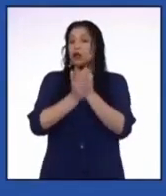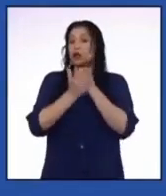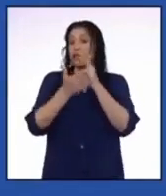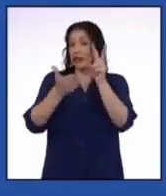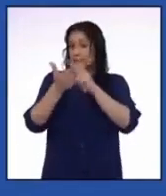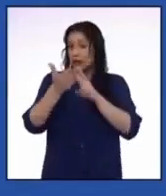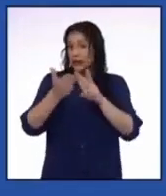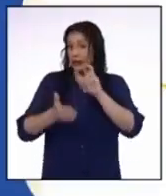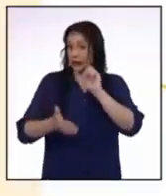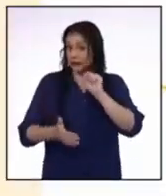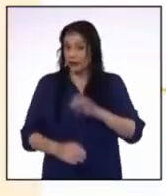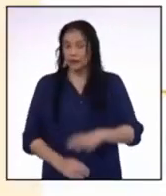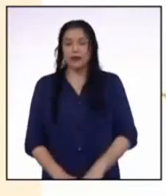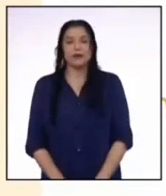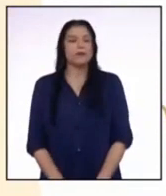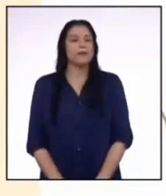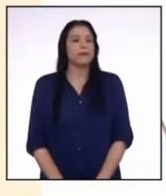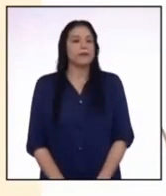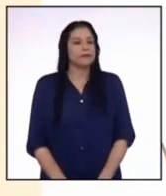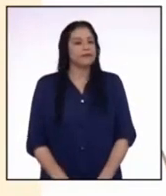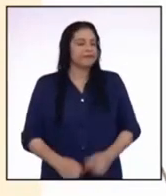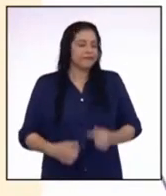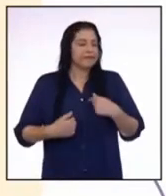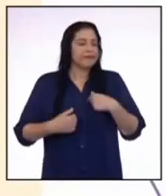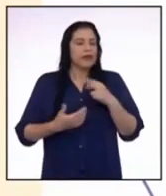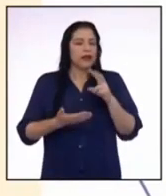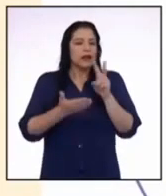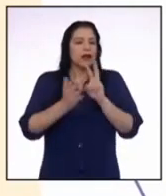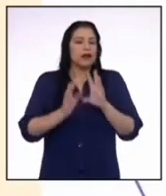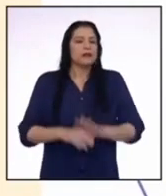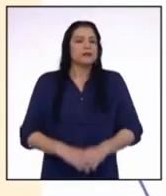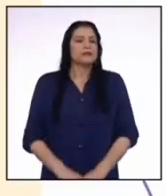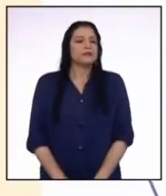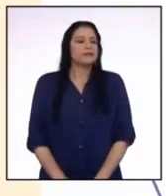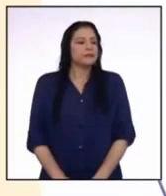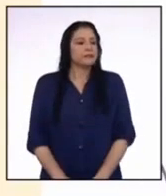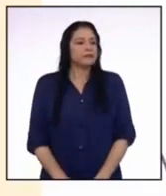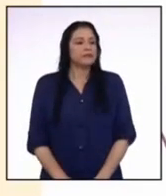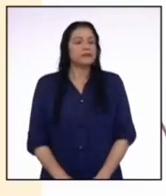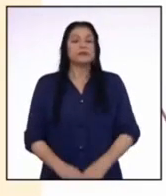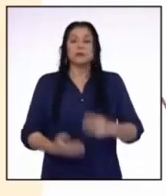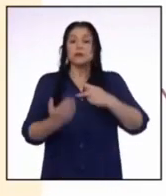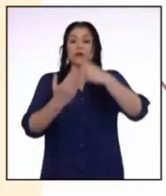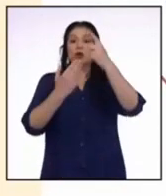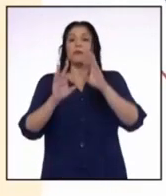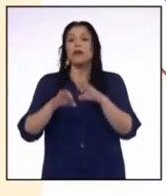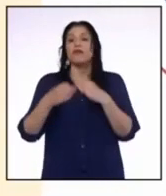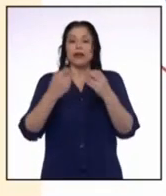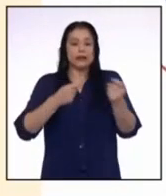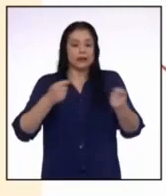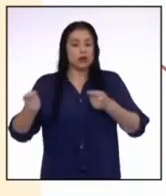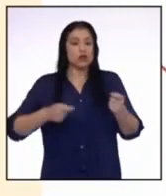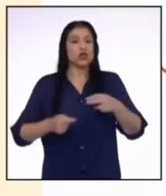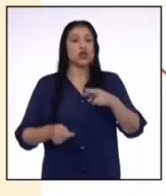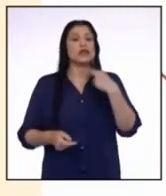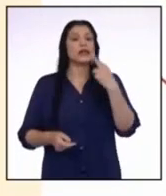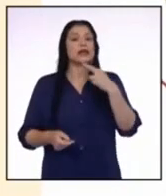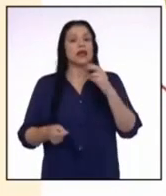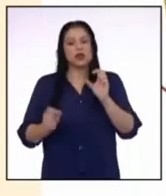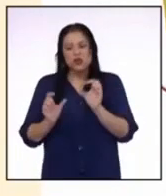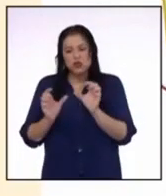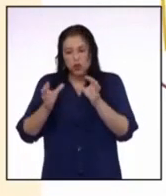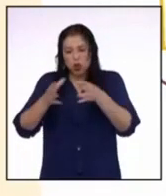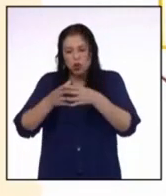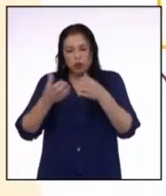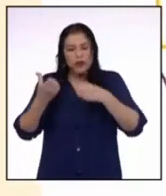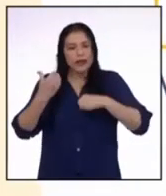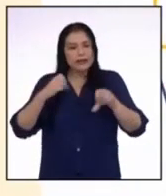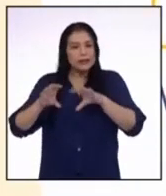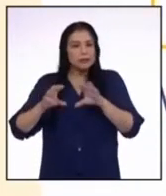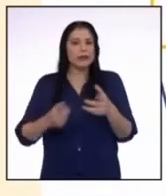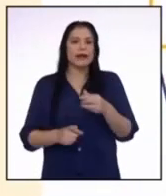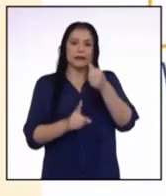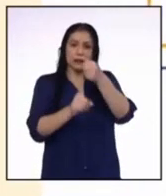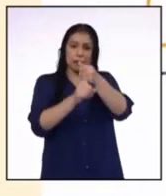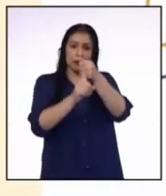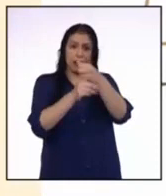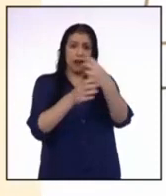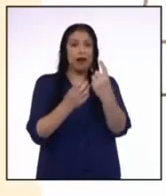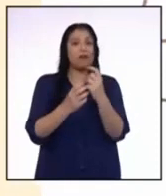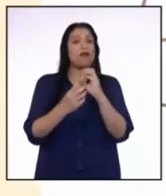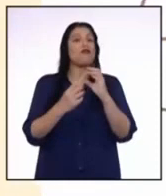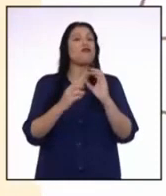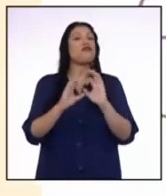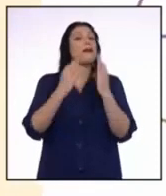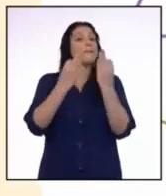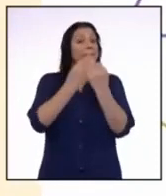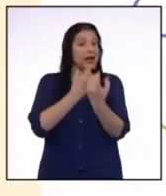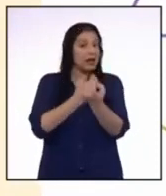Stephanie? Sí, claro, profesora. Un plan familiar de gestión de riesgos es el conjunto de actividades que los miembros de una familia